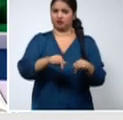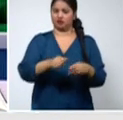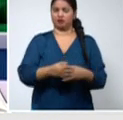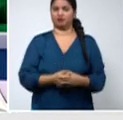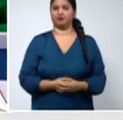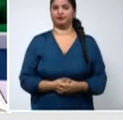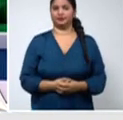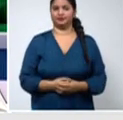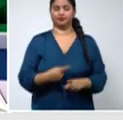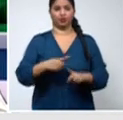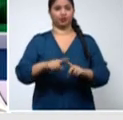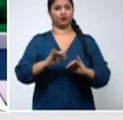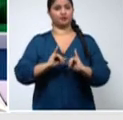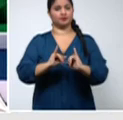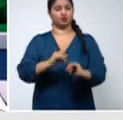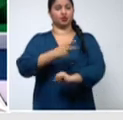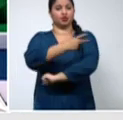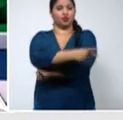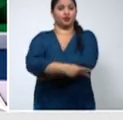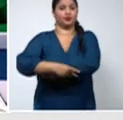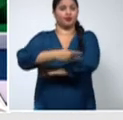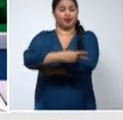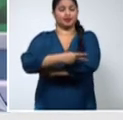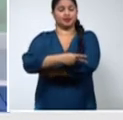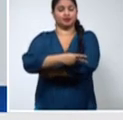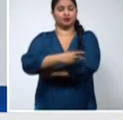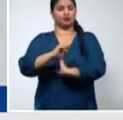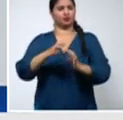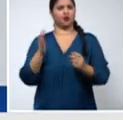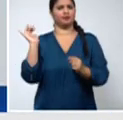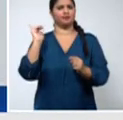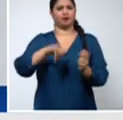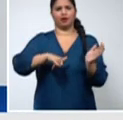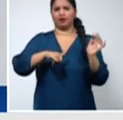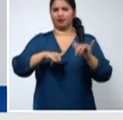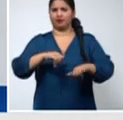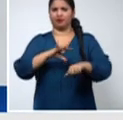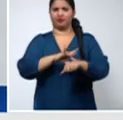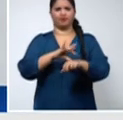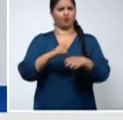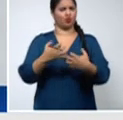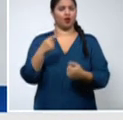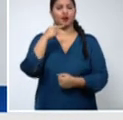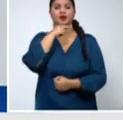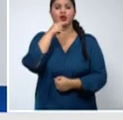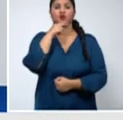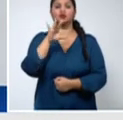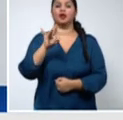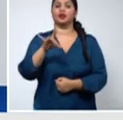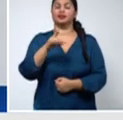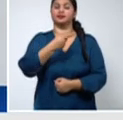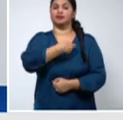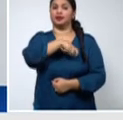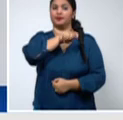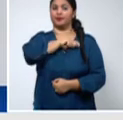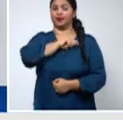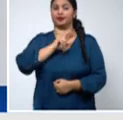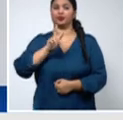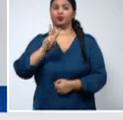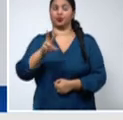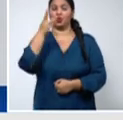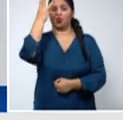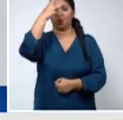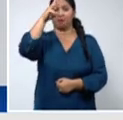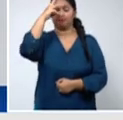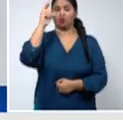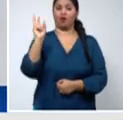De los países de procedencia, de Rusia 15, de España 2, de México y